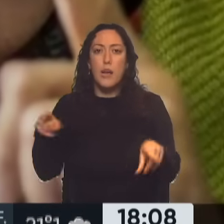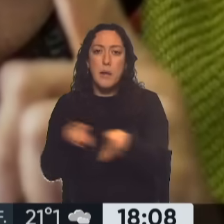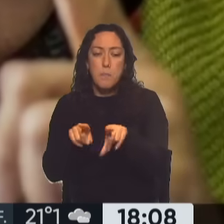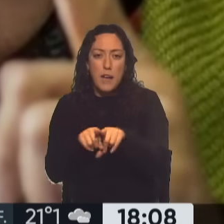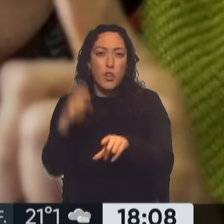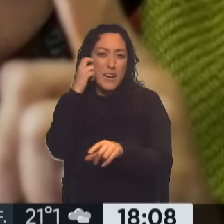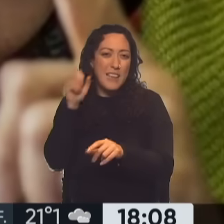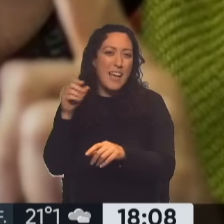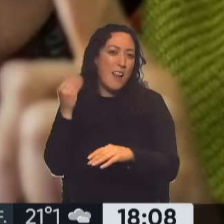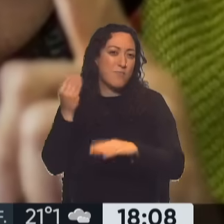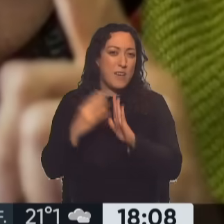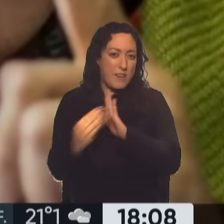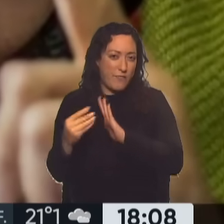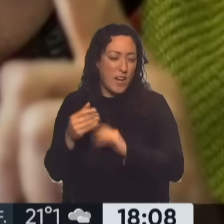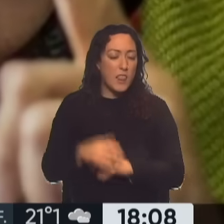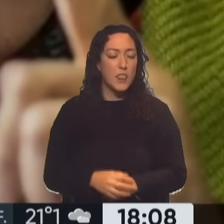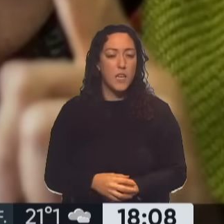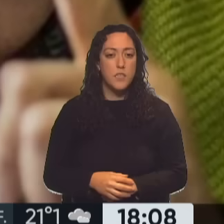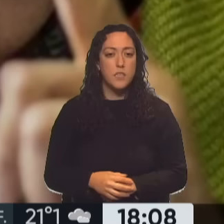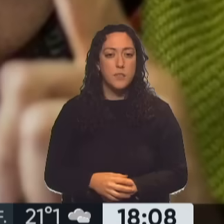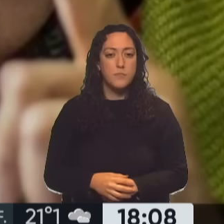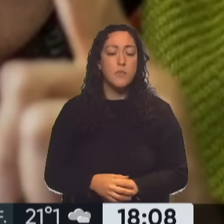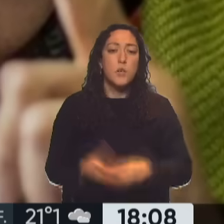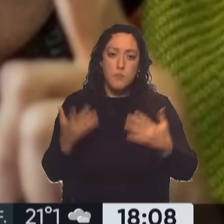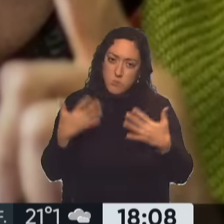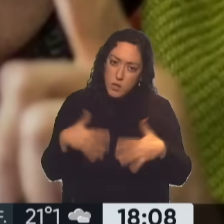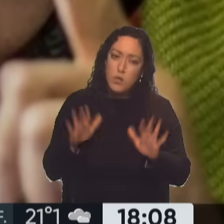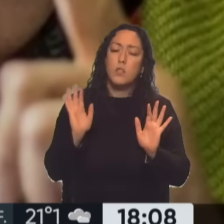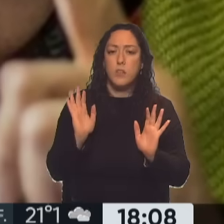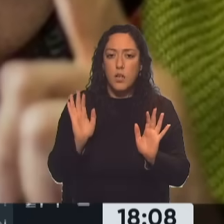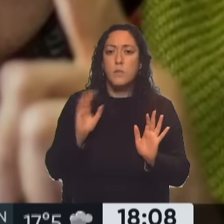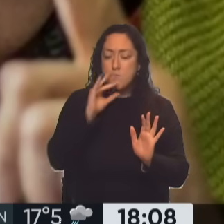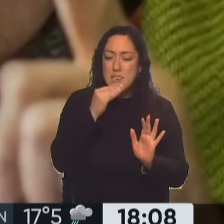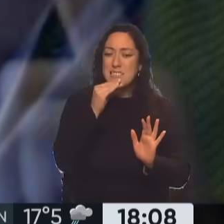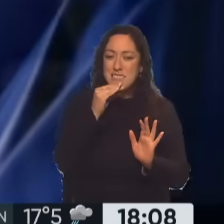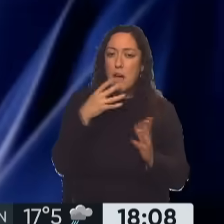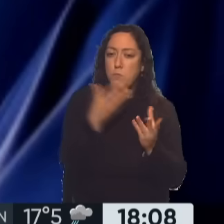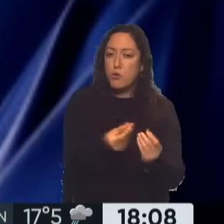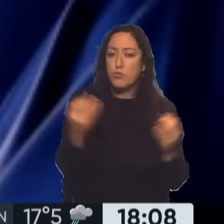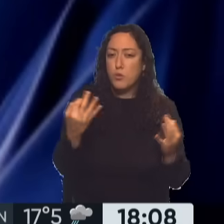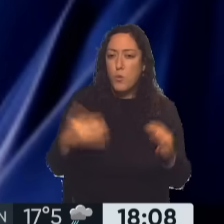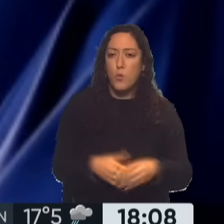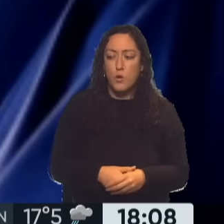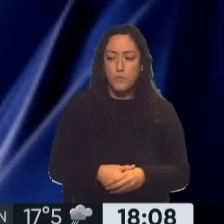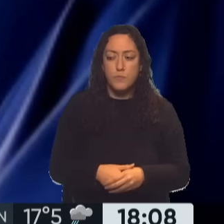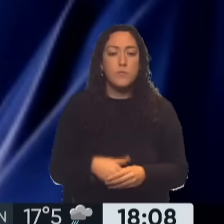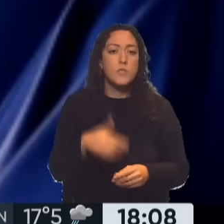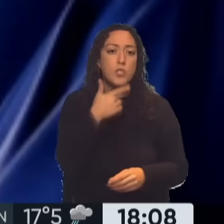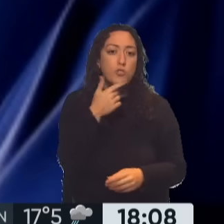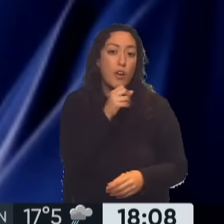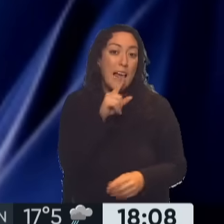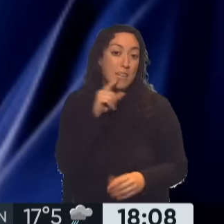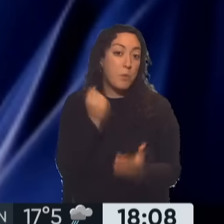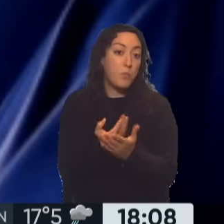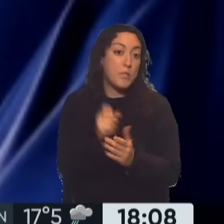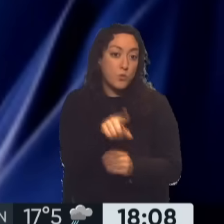del radicalismo. Es muy probable que apoyen a Sergio Massa, dijo María Luisa Storani. Esa es la propuesta que va a llevar Storani, además, ¿no? Ahí lo